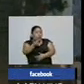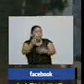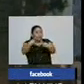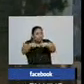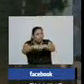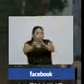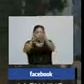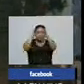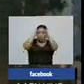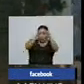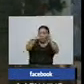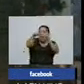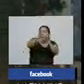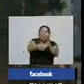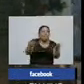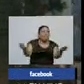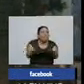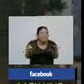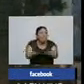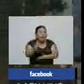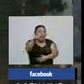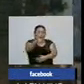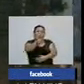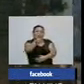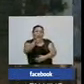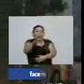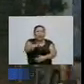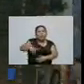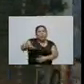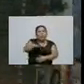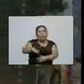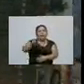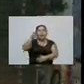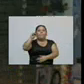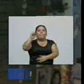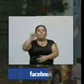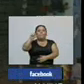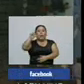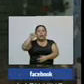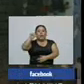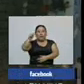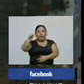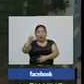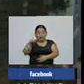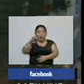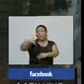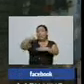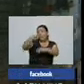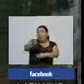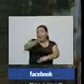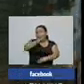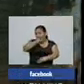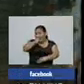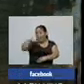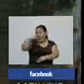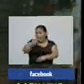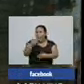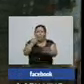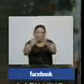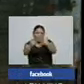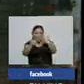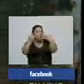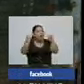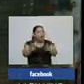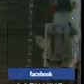mantener pendiente del desarrollo de esta noticia acá en la Colonia La Málaga y por supuesto en nuestra próxima emisión le vamos a estar llevando todos los pormenores